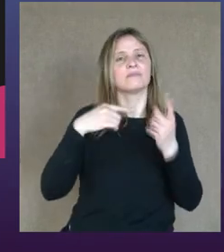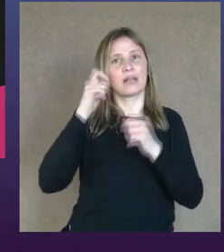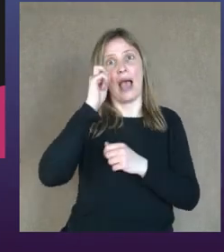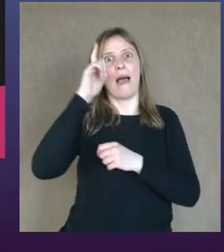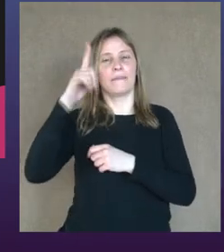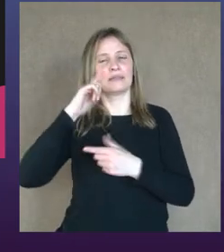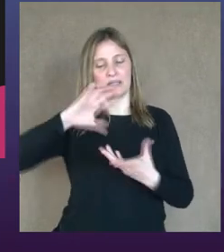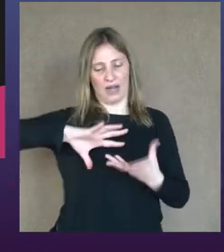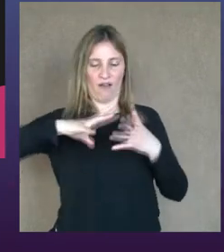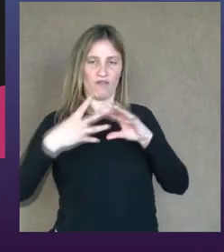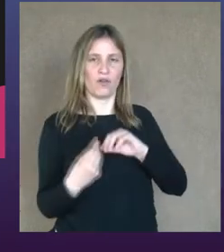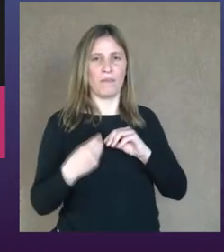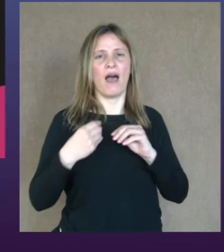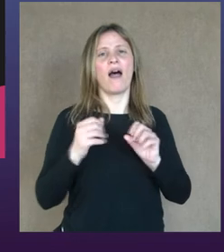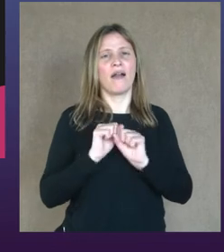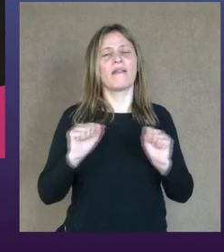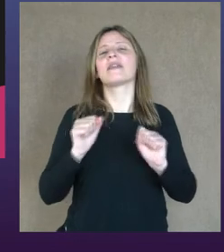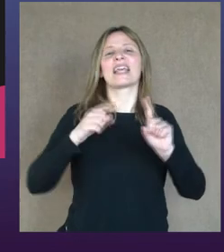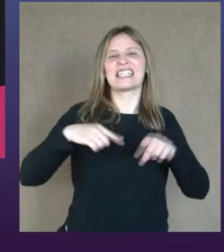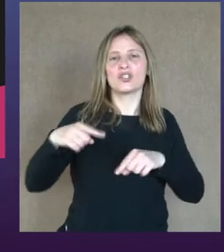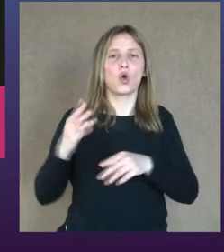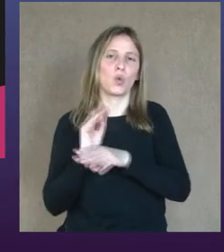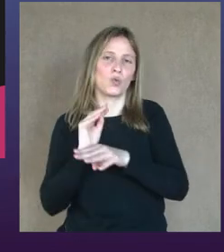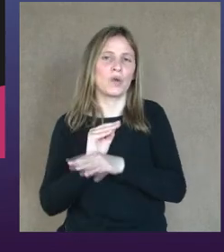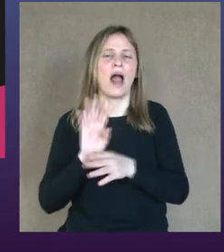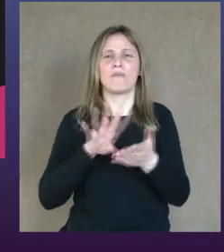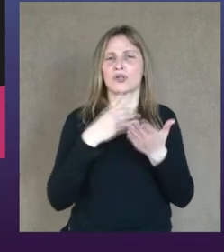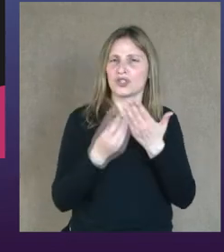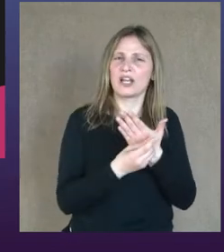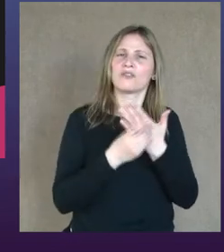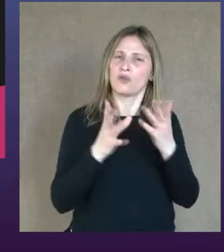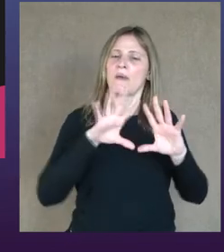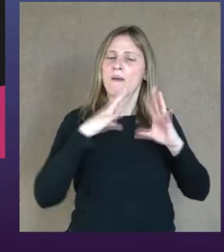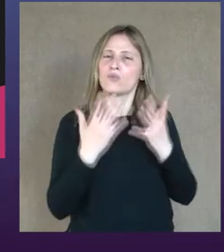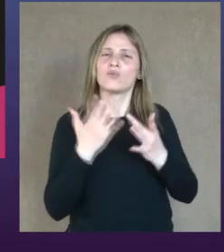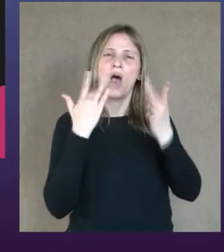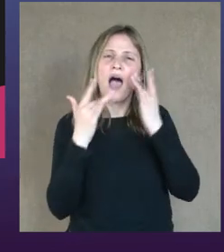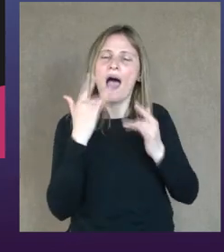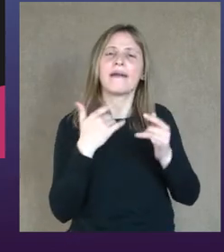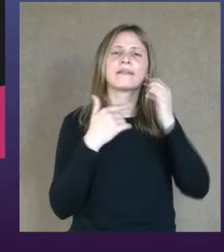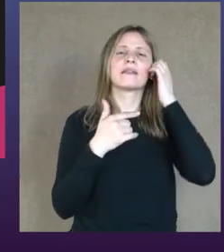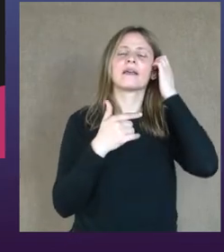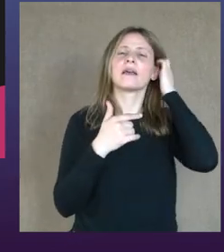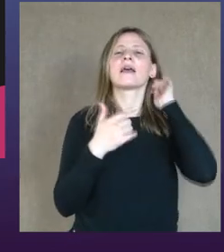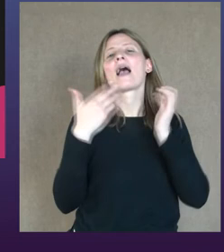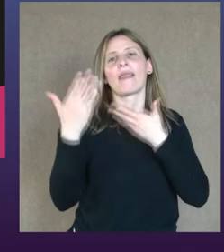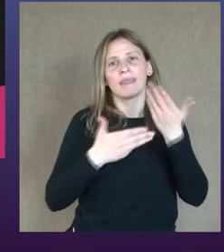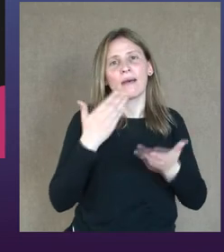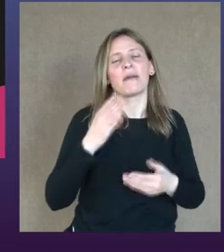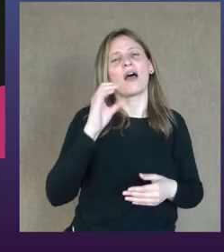poder transformarme y hacer gestión cultural, de tener proyectos importantes para el mundo del arte, para el mundo de la ópera,